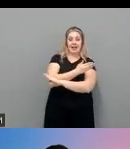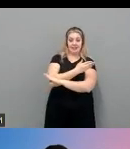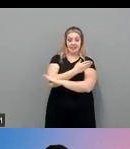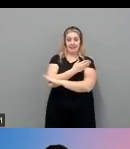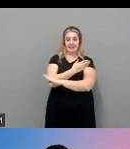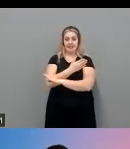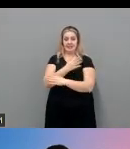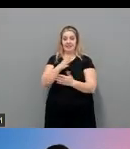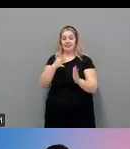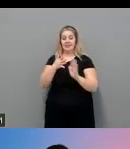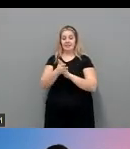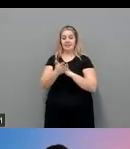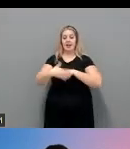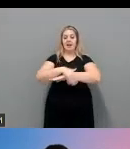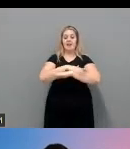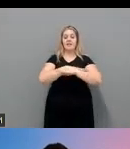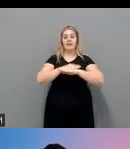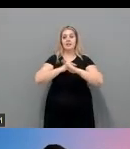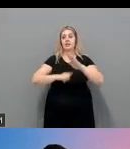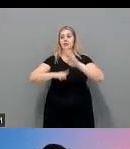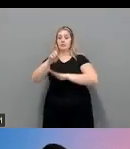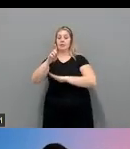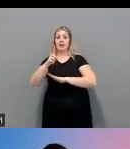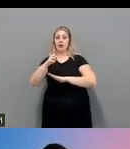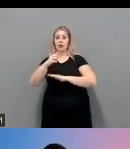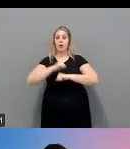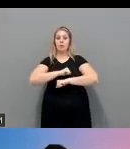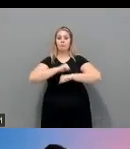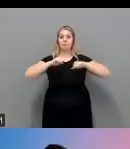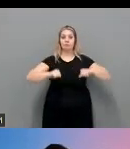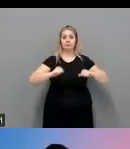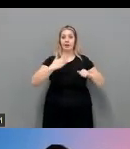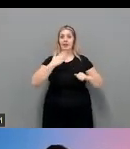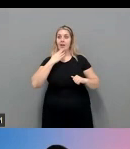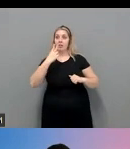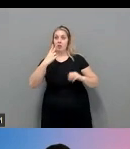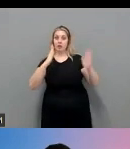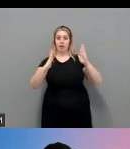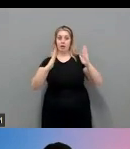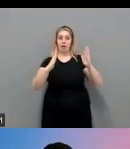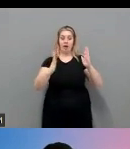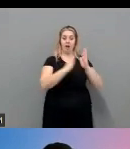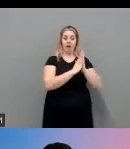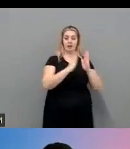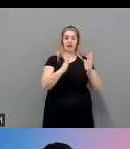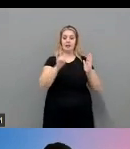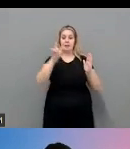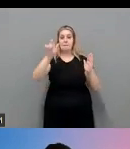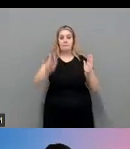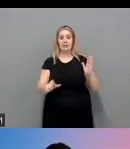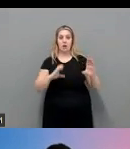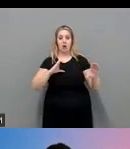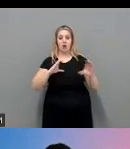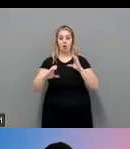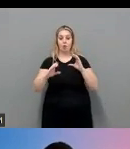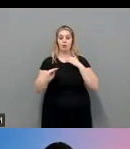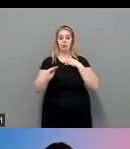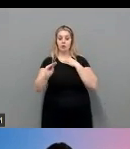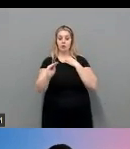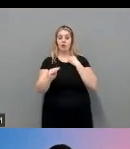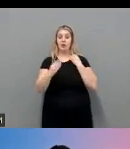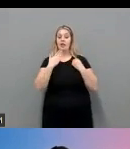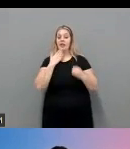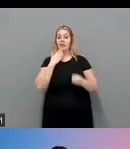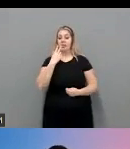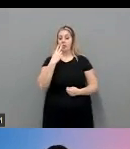sentando todas las bases del futuro del desarrollo del lenguaje y de la comunicación de la persona. Y a los 2 años